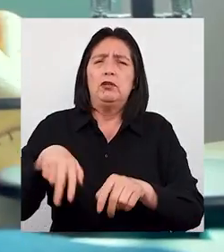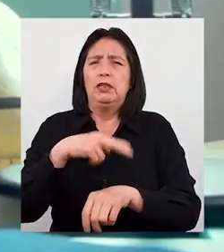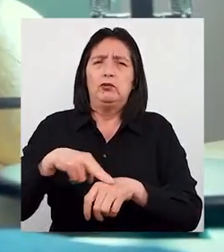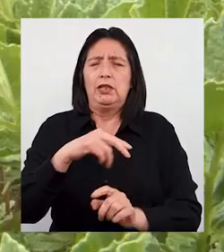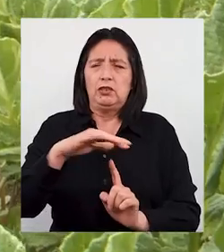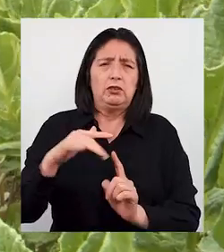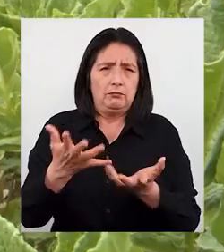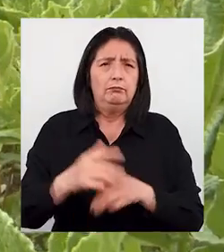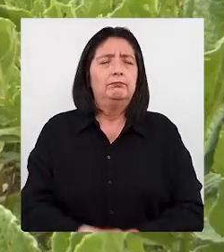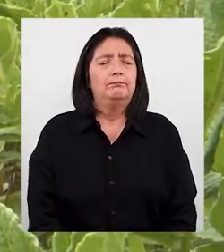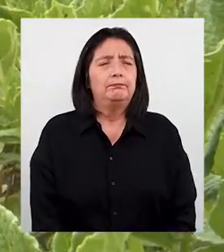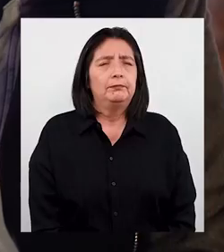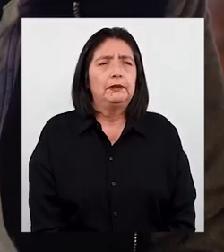ambiental.